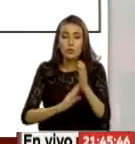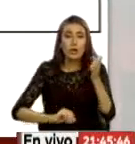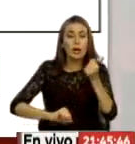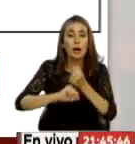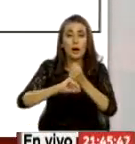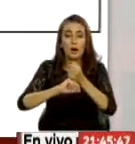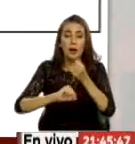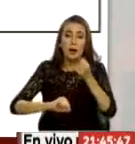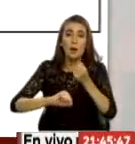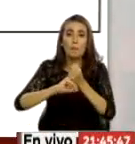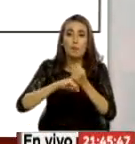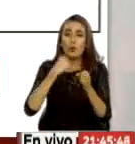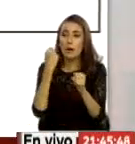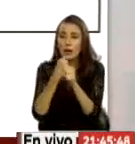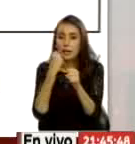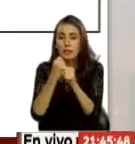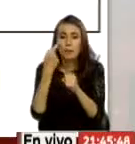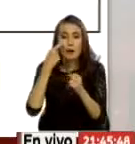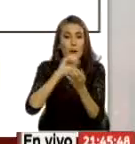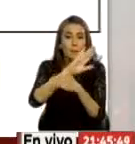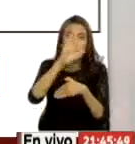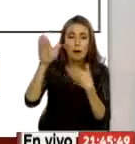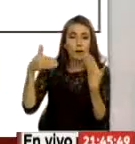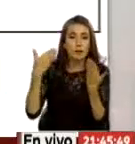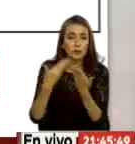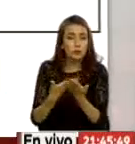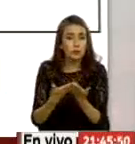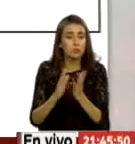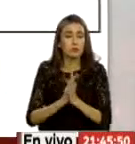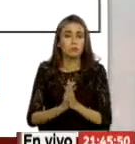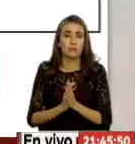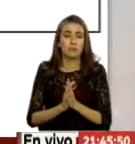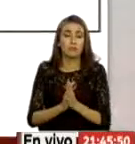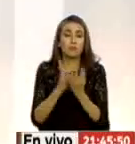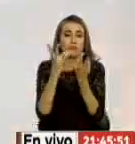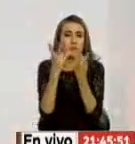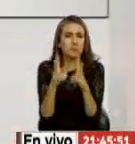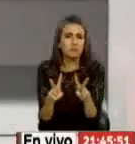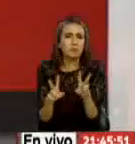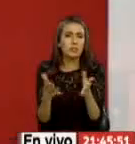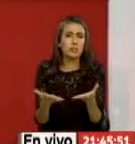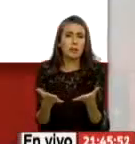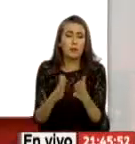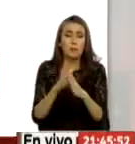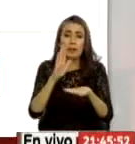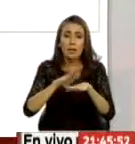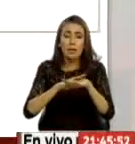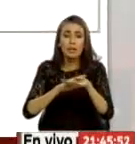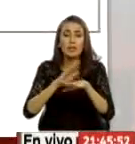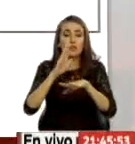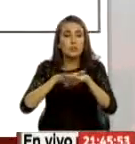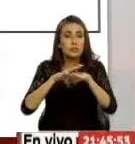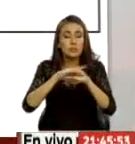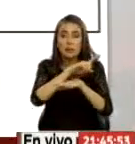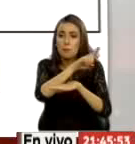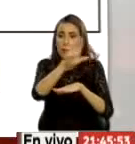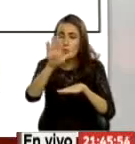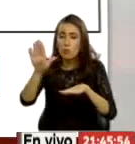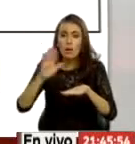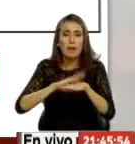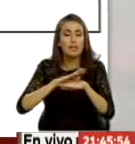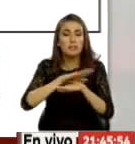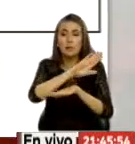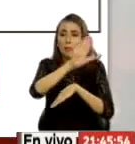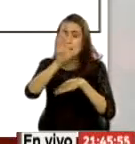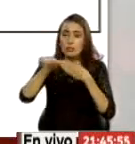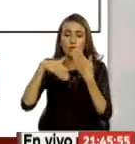dar empleo a la ciudadanía. Y desde luego pues ya hago un llamado a los directivos, a todos